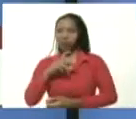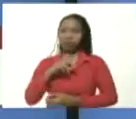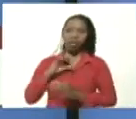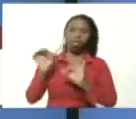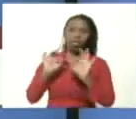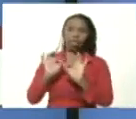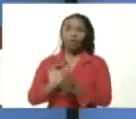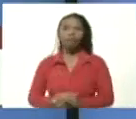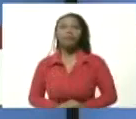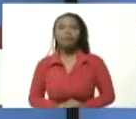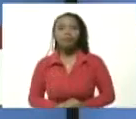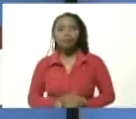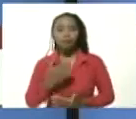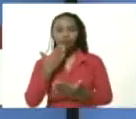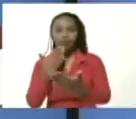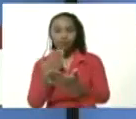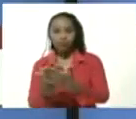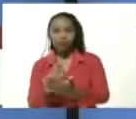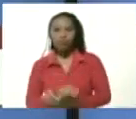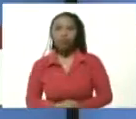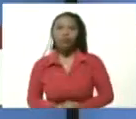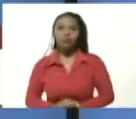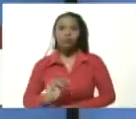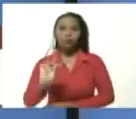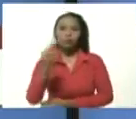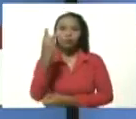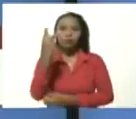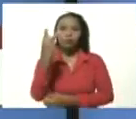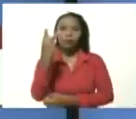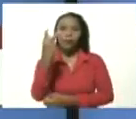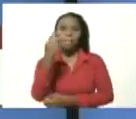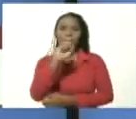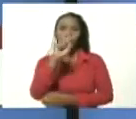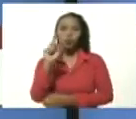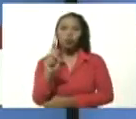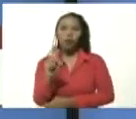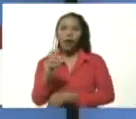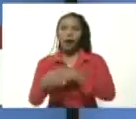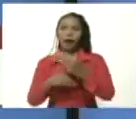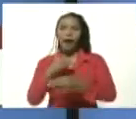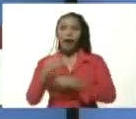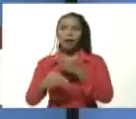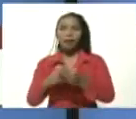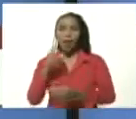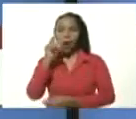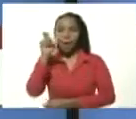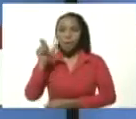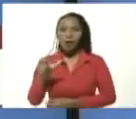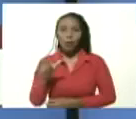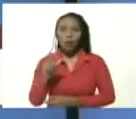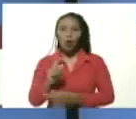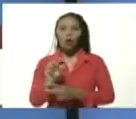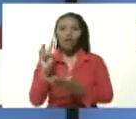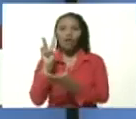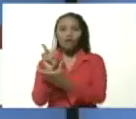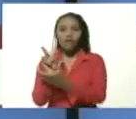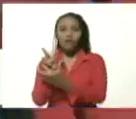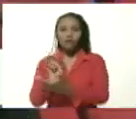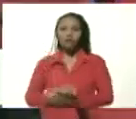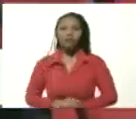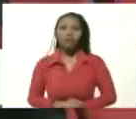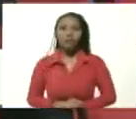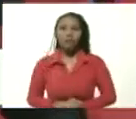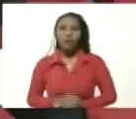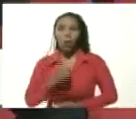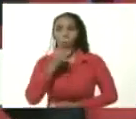nada. Gracias. La segunda pregunta la realiza Rafael Aníbal Camacho por Venevisión. Buenos